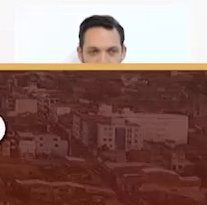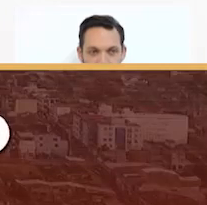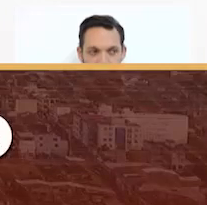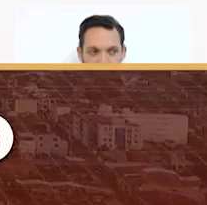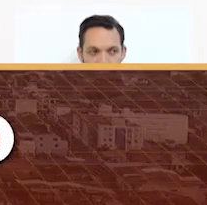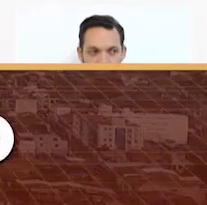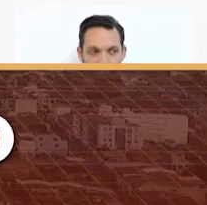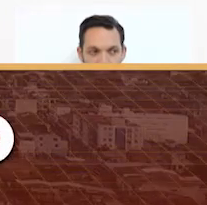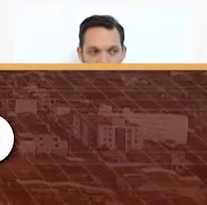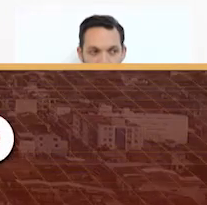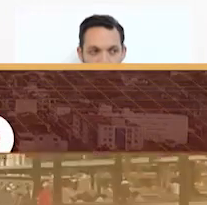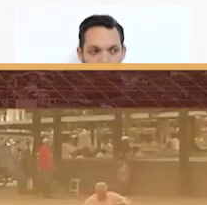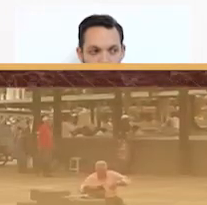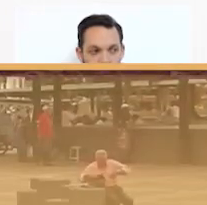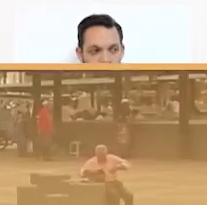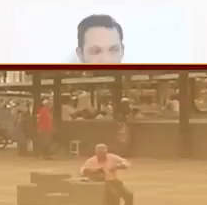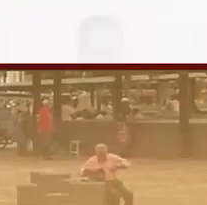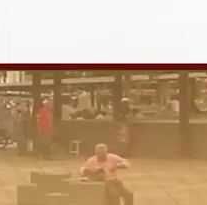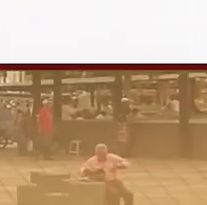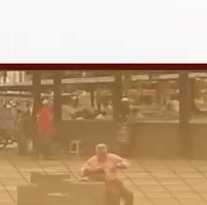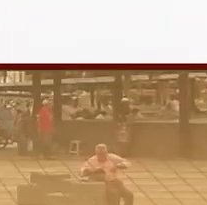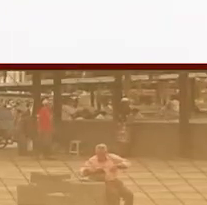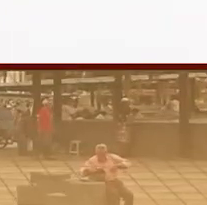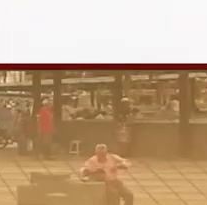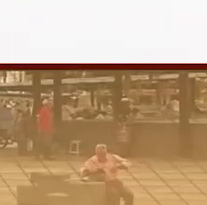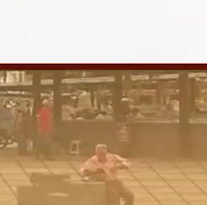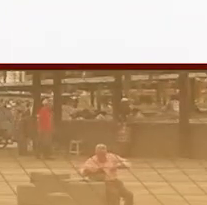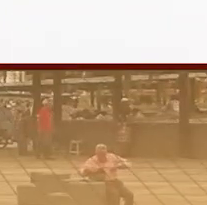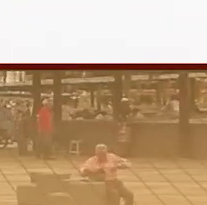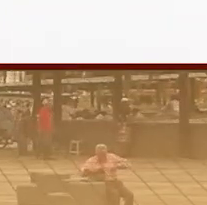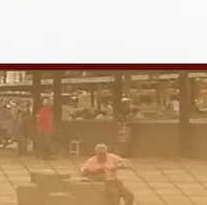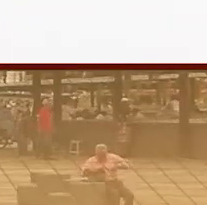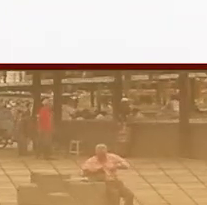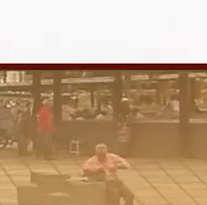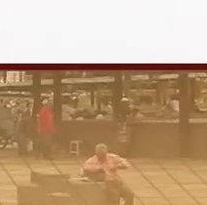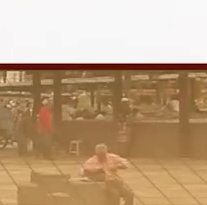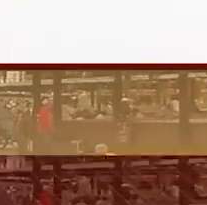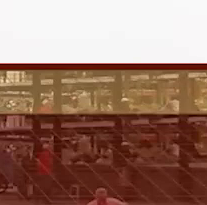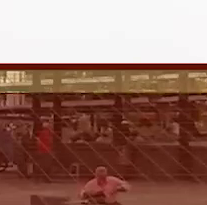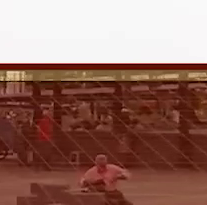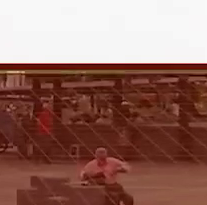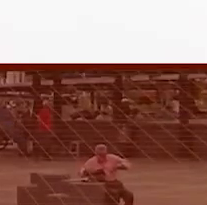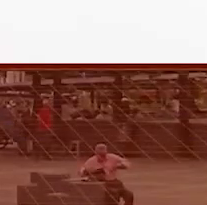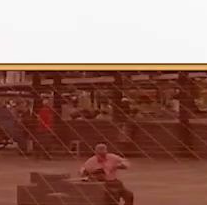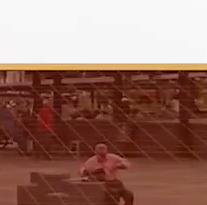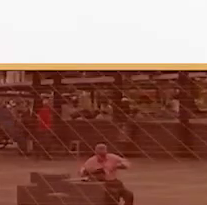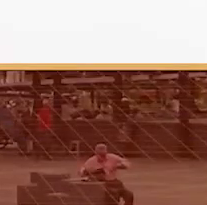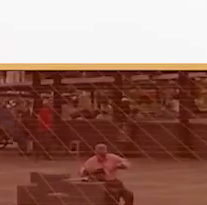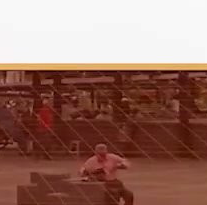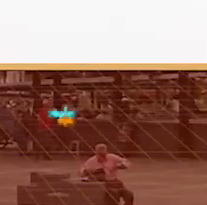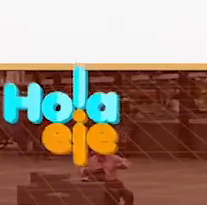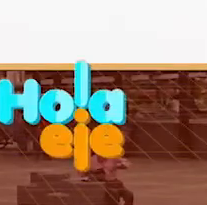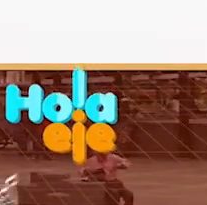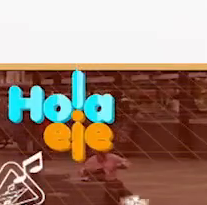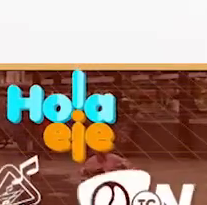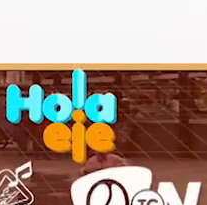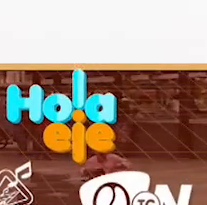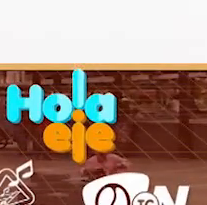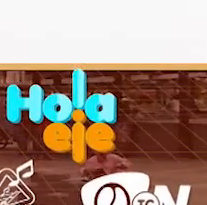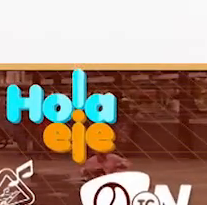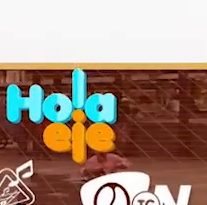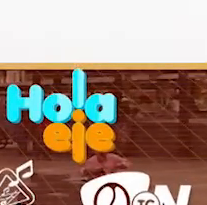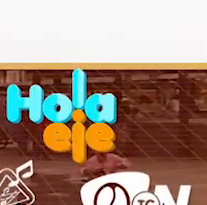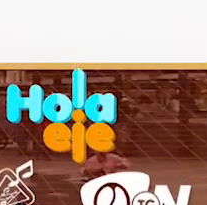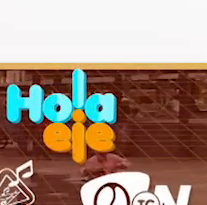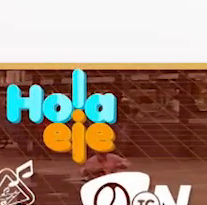es que sume ese lindo me dan hace una cirugía de cadera y resulta que la casa donde voy a ir a pasarme de